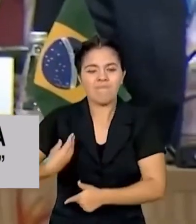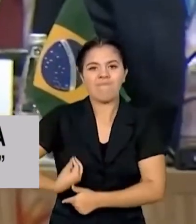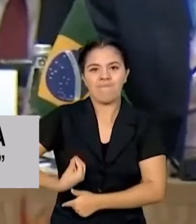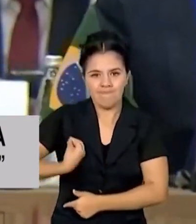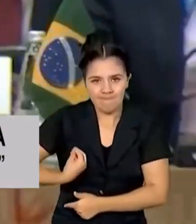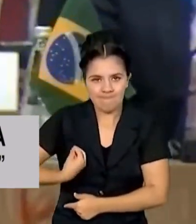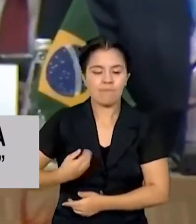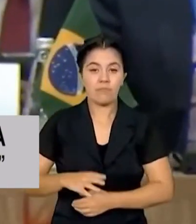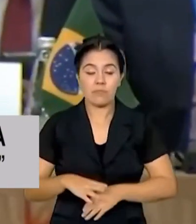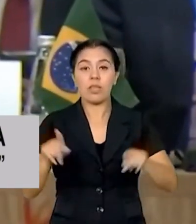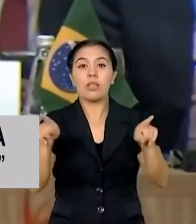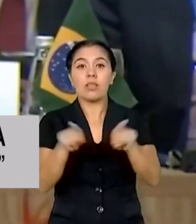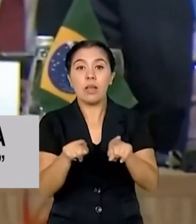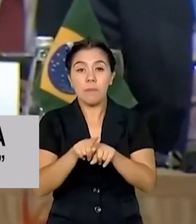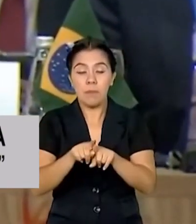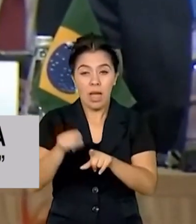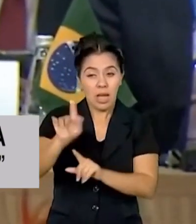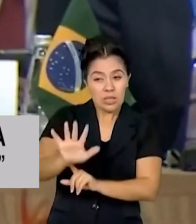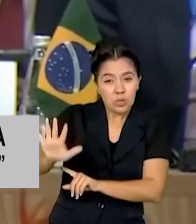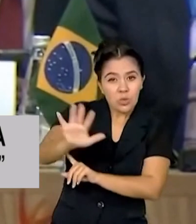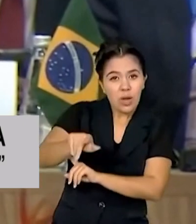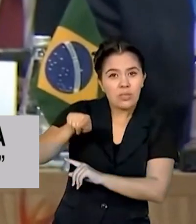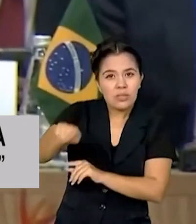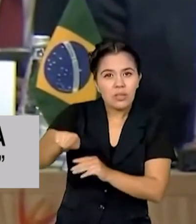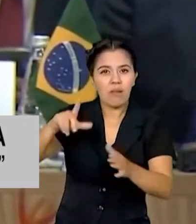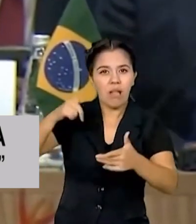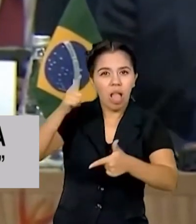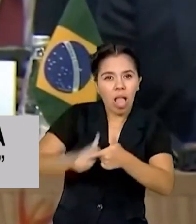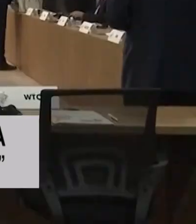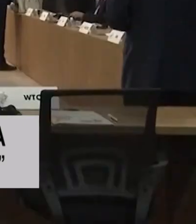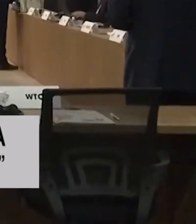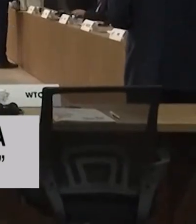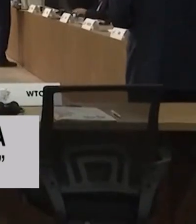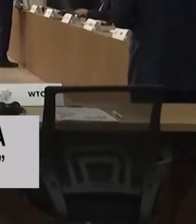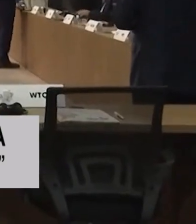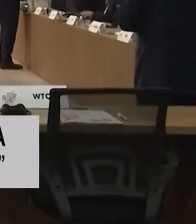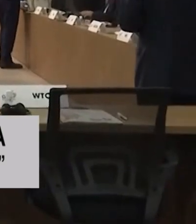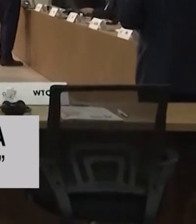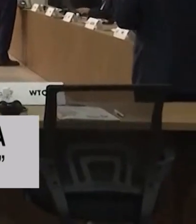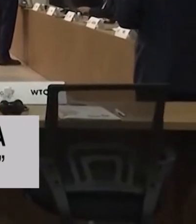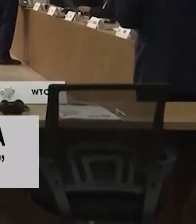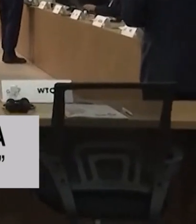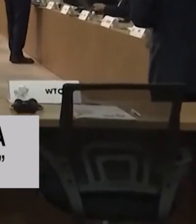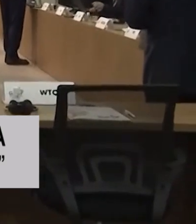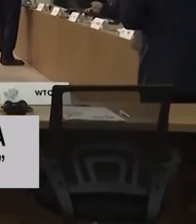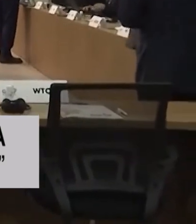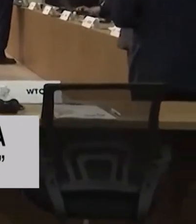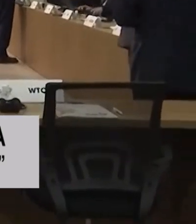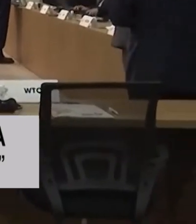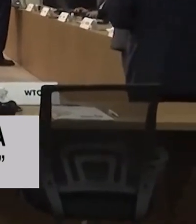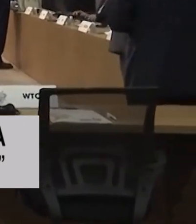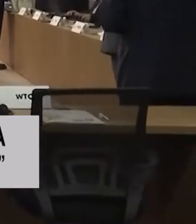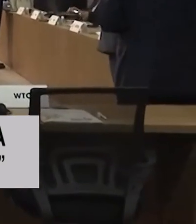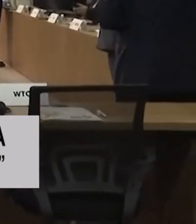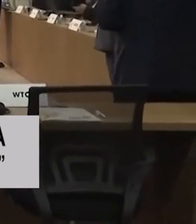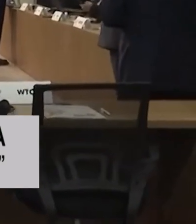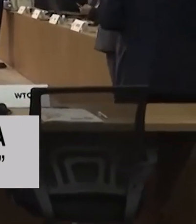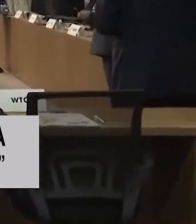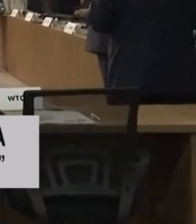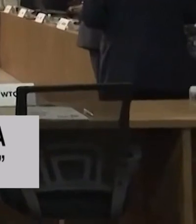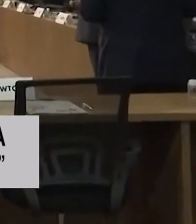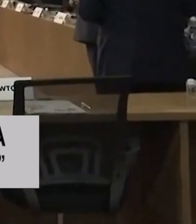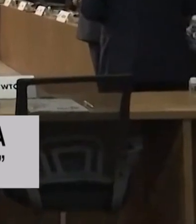de los esfuerzos de guerra. En ese sentido, aseguró que Israel tiene derecho a la autodefensa y la seguridad. La situación en Gaza es una terrible